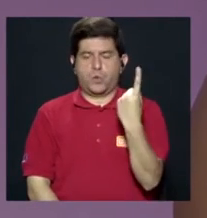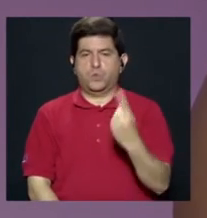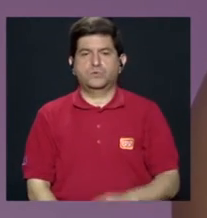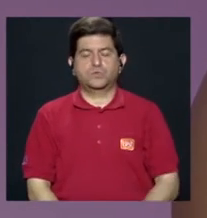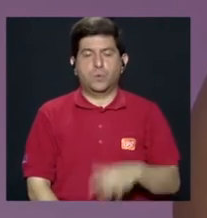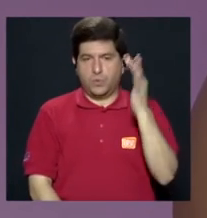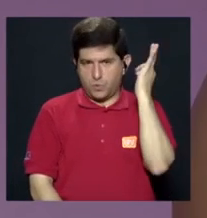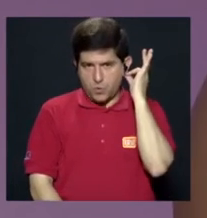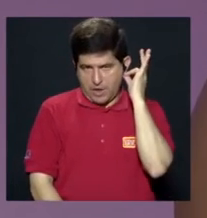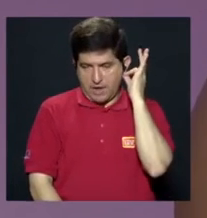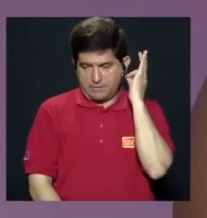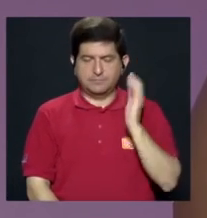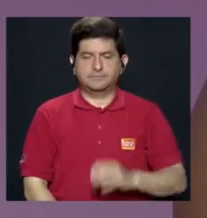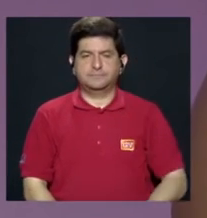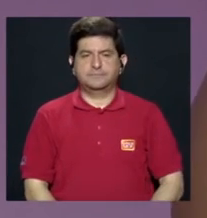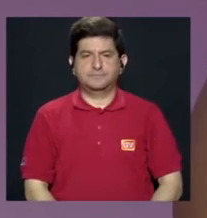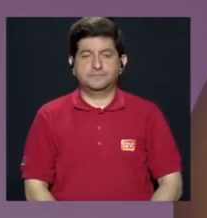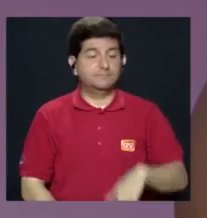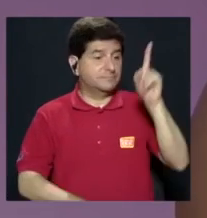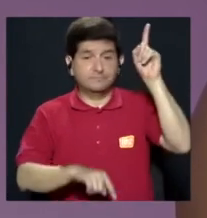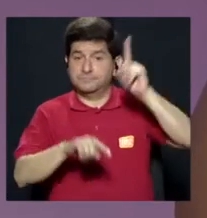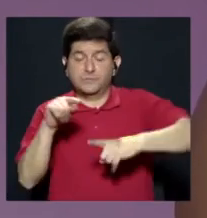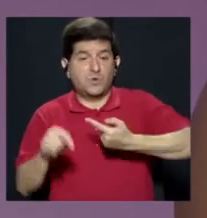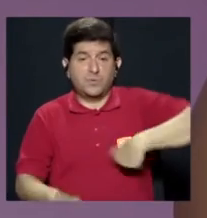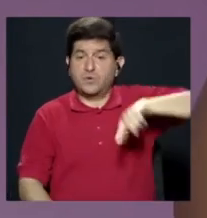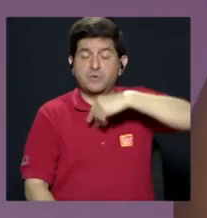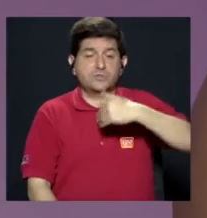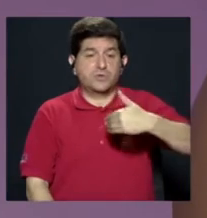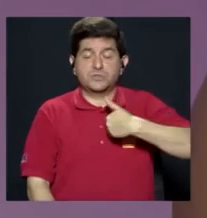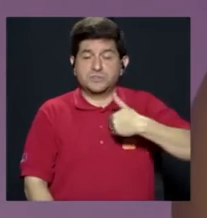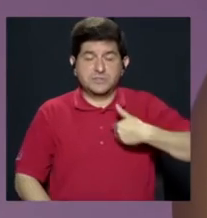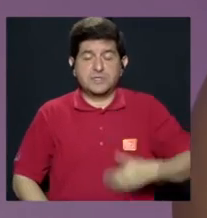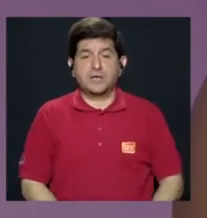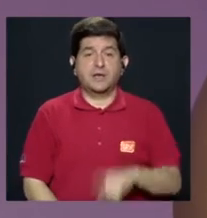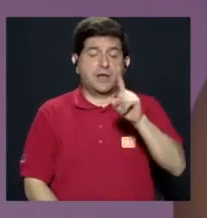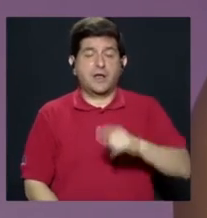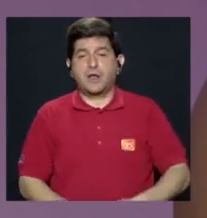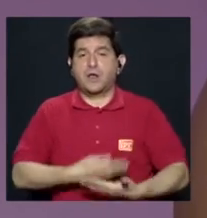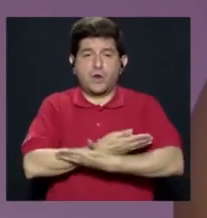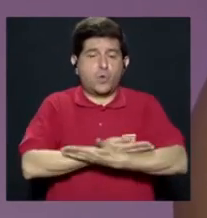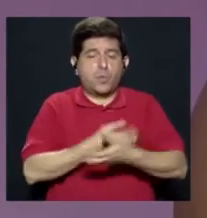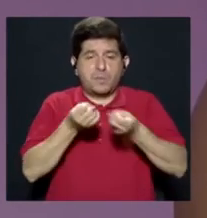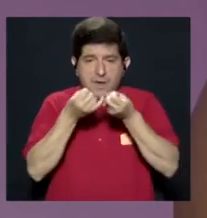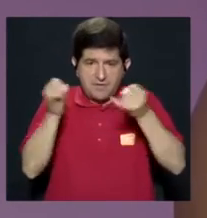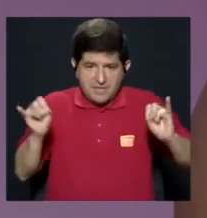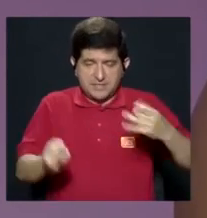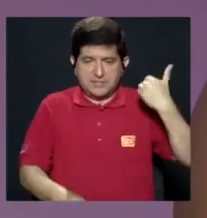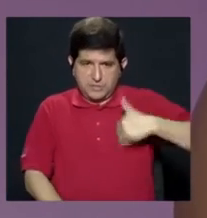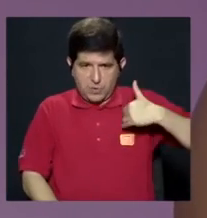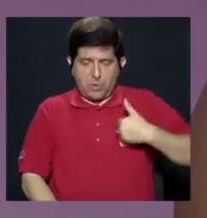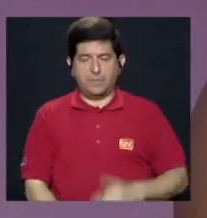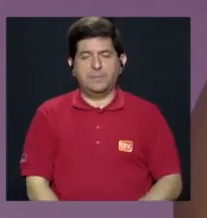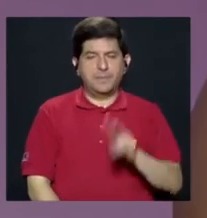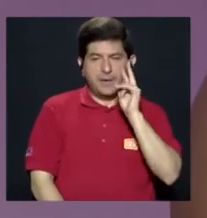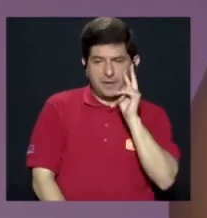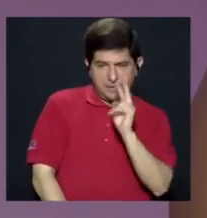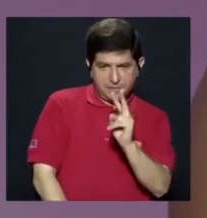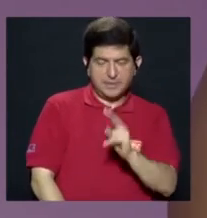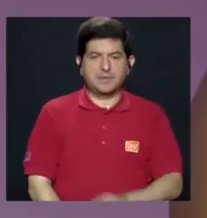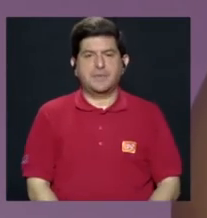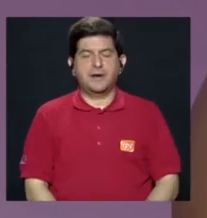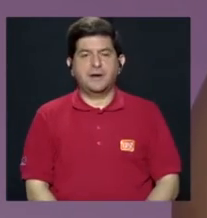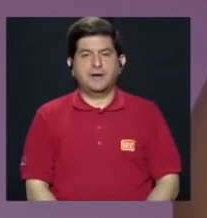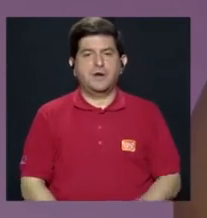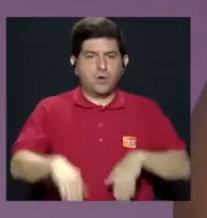a la mujer, ¿verdad? Porque si no podemos, pues, tener un bebé sin un hombre. Entonces vemos a esa mujer como el